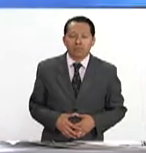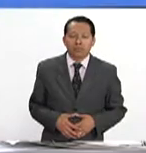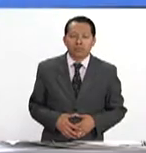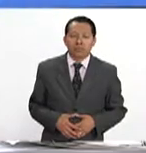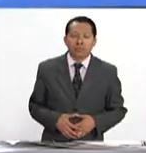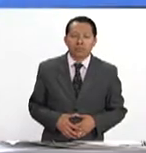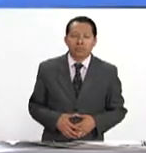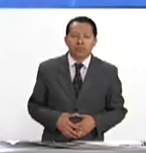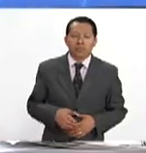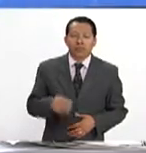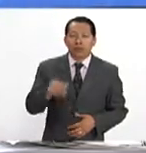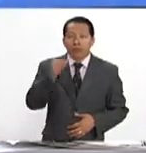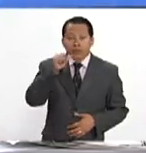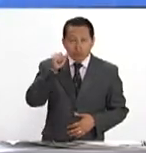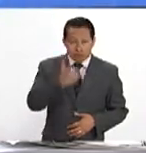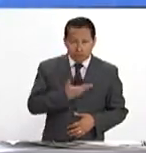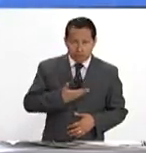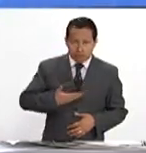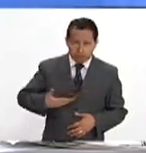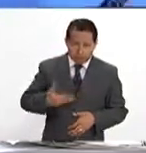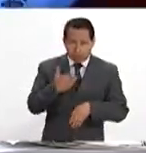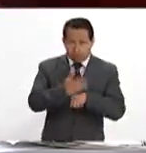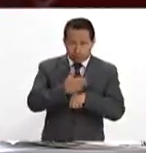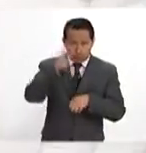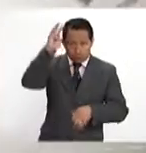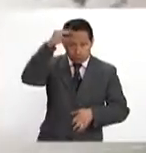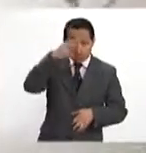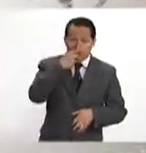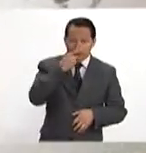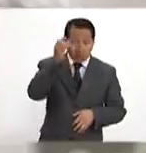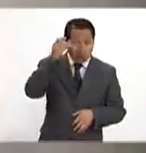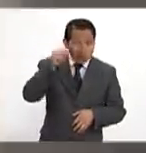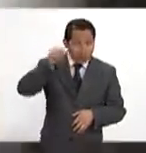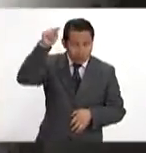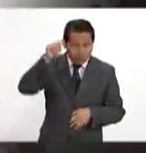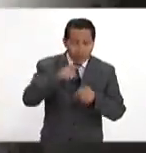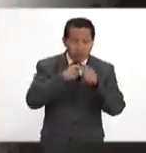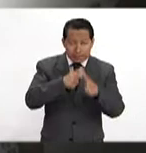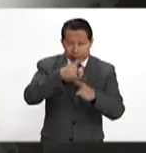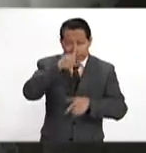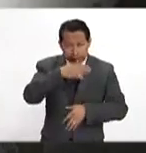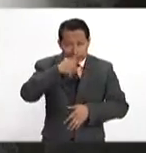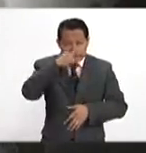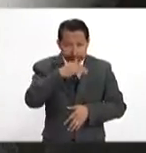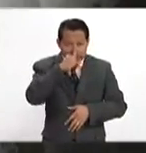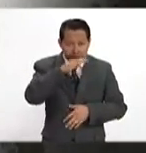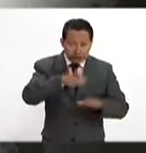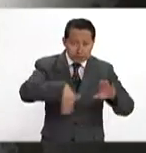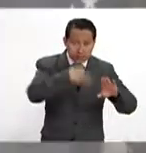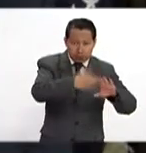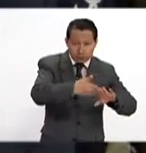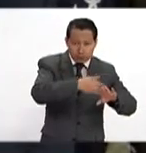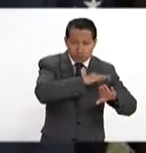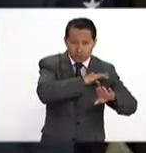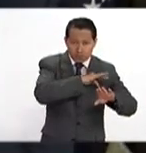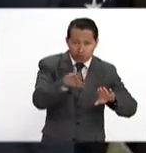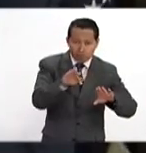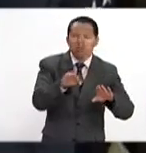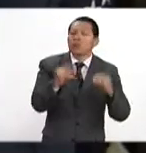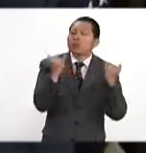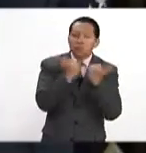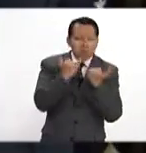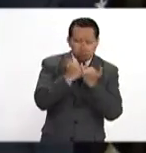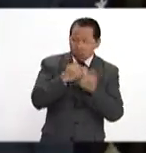Luego de que ayer el presidente de los Estados Unidos, Donald Trump, dijera que si Corea del Norte continuaba amenazando su país, encontraría fuego